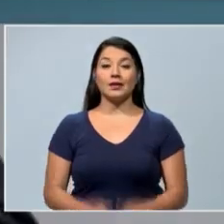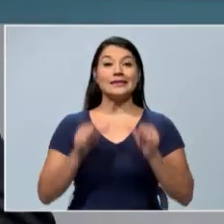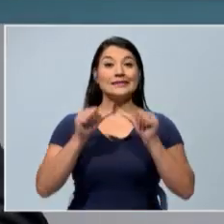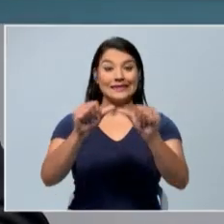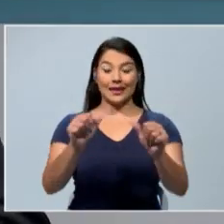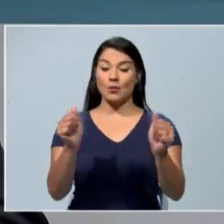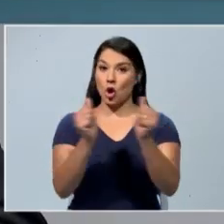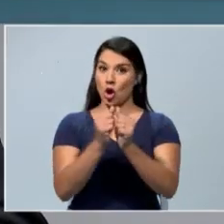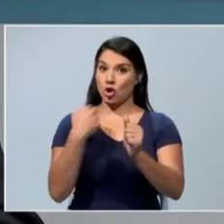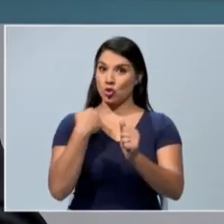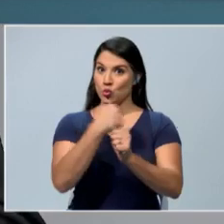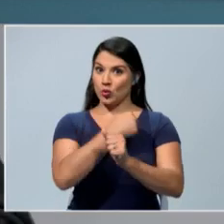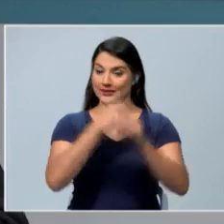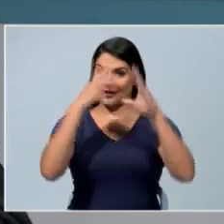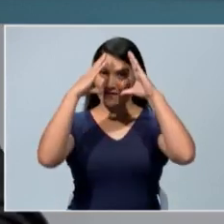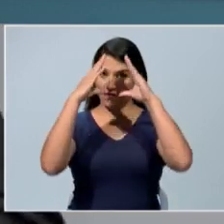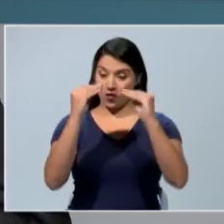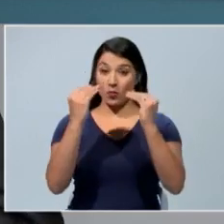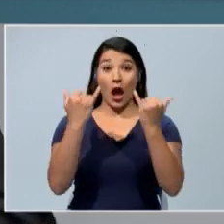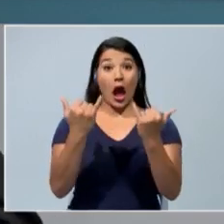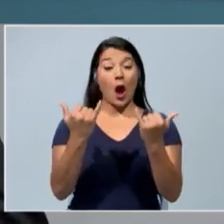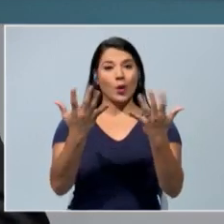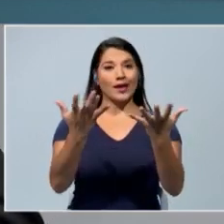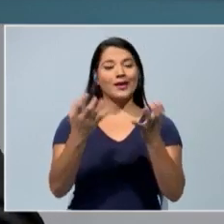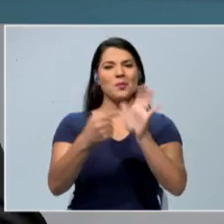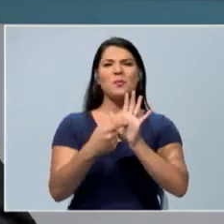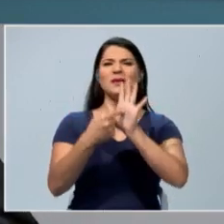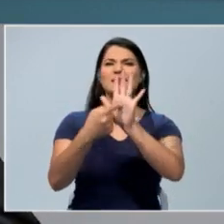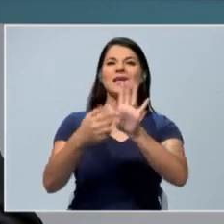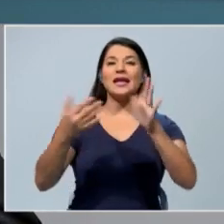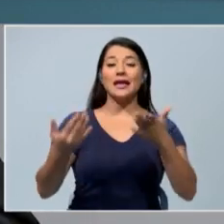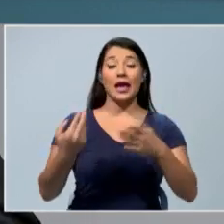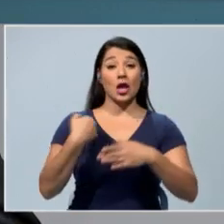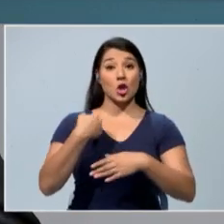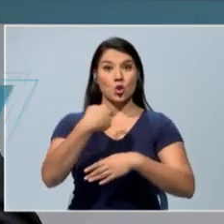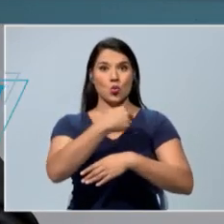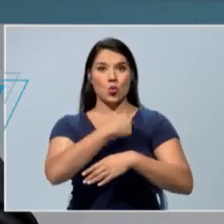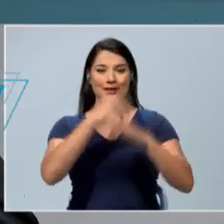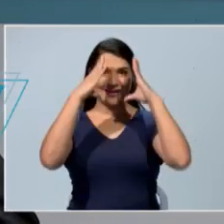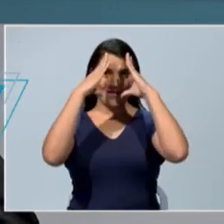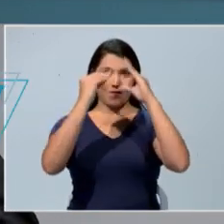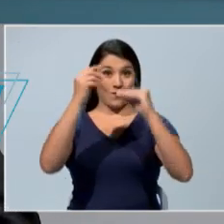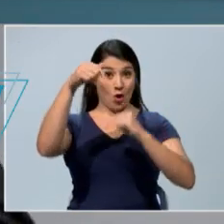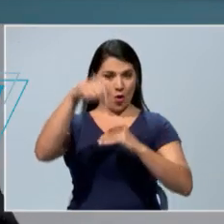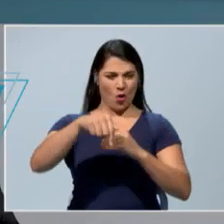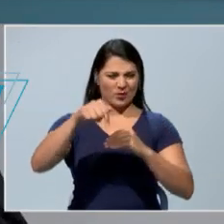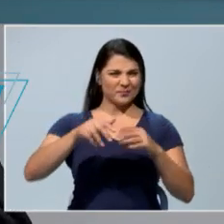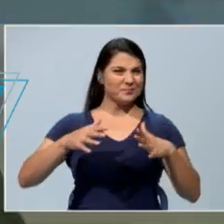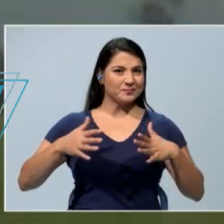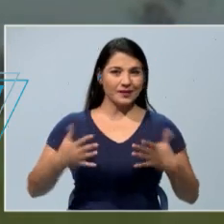Continuando con nuestras informaciones, vamos a presentarles nuestro dato del día. El dato del día